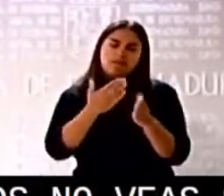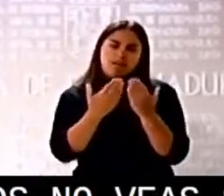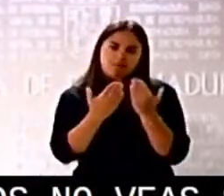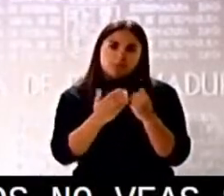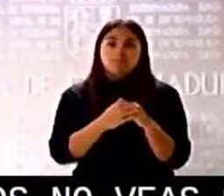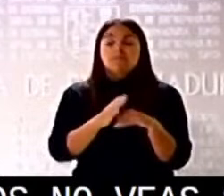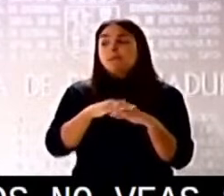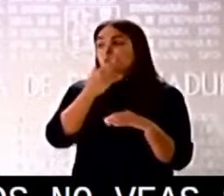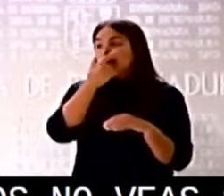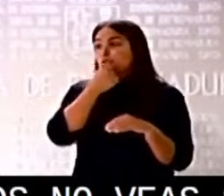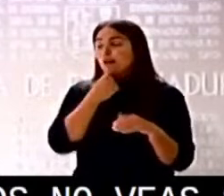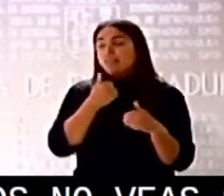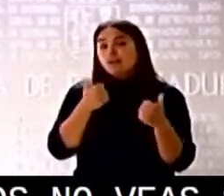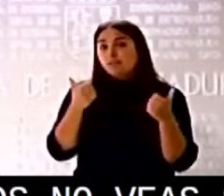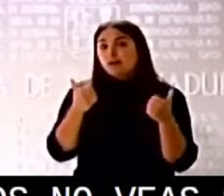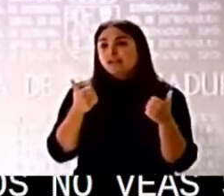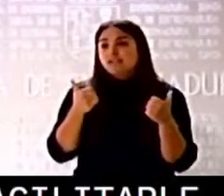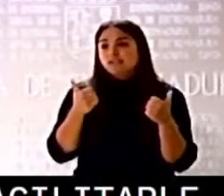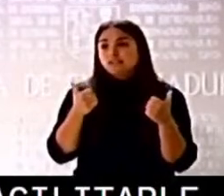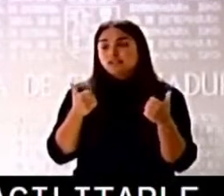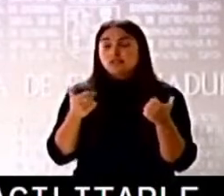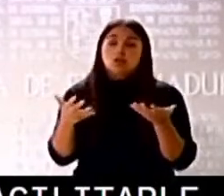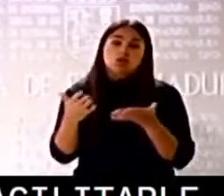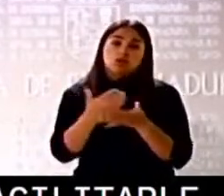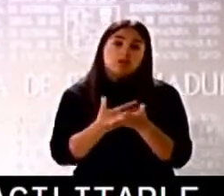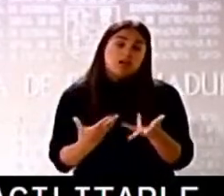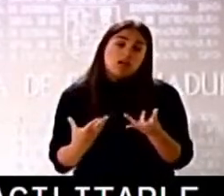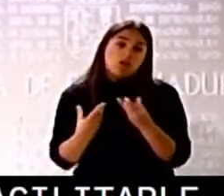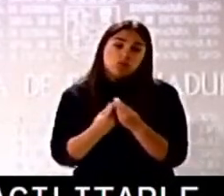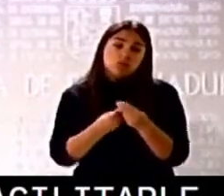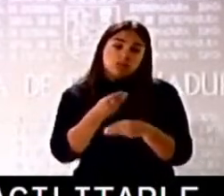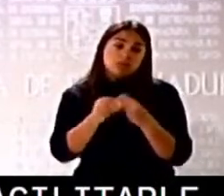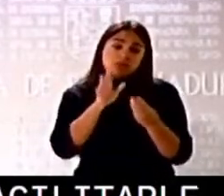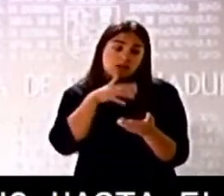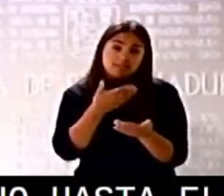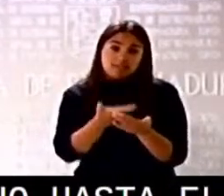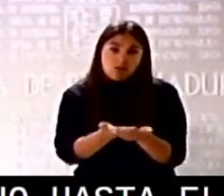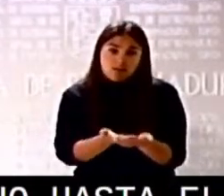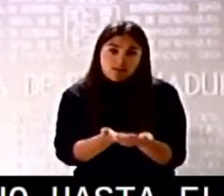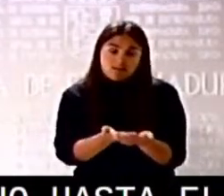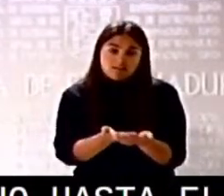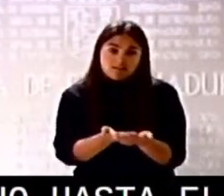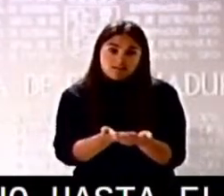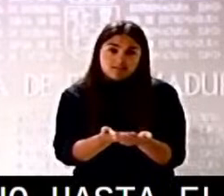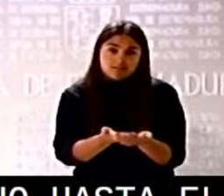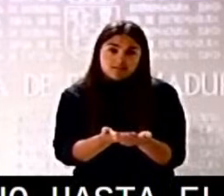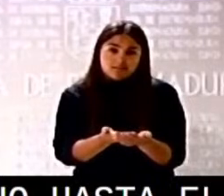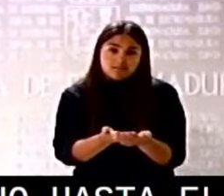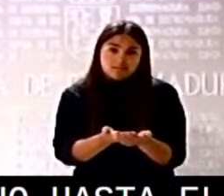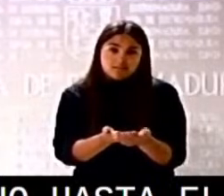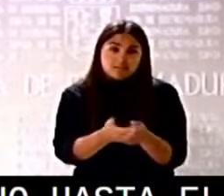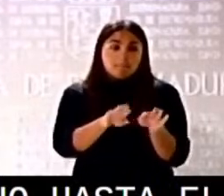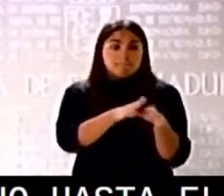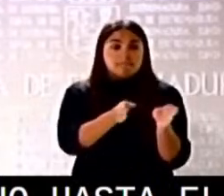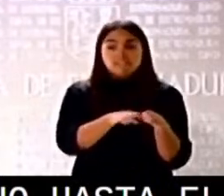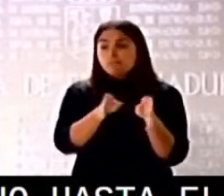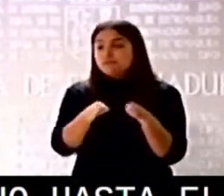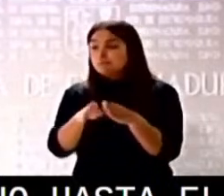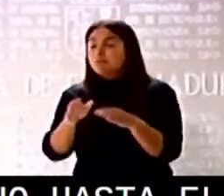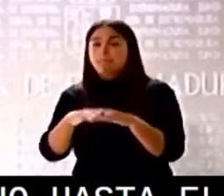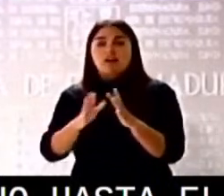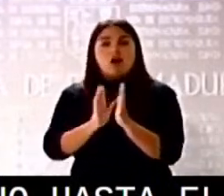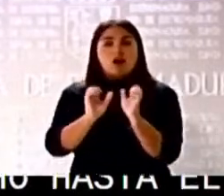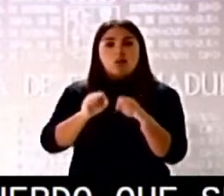por facilitarle todo lo que la Junta de Extremadura ha hecho hasta el momento, en las distintas mesas, en el acuerdo